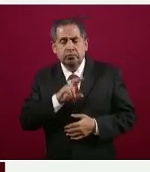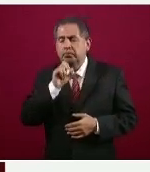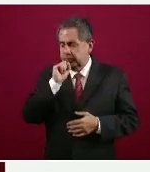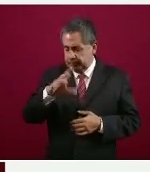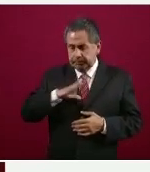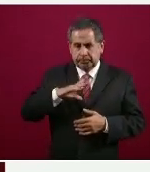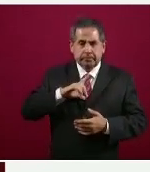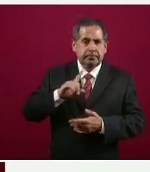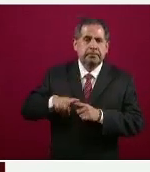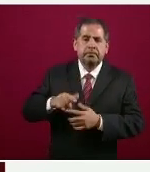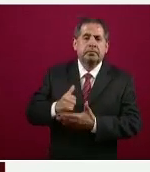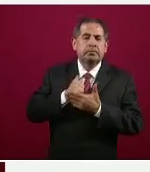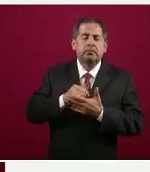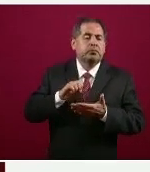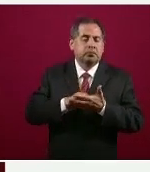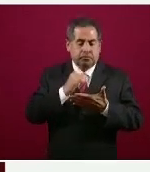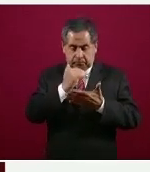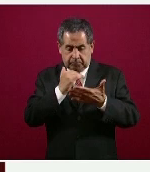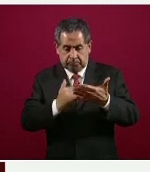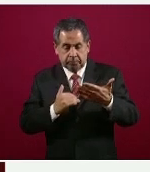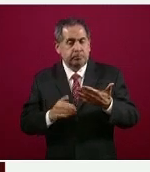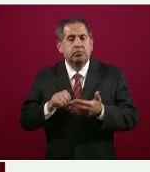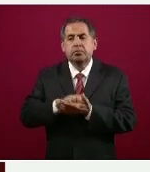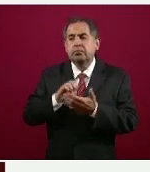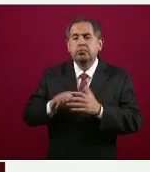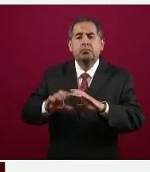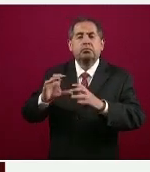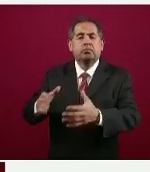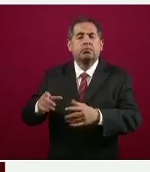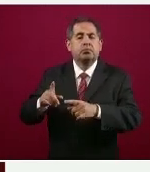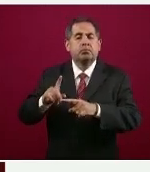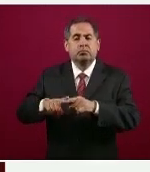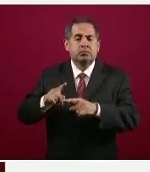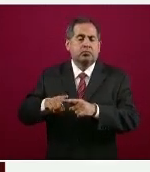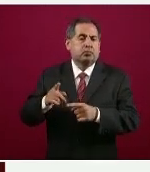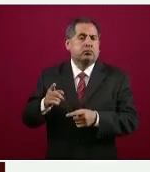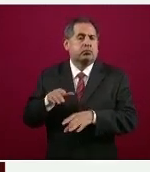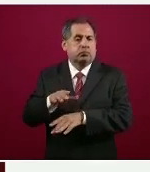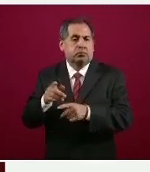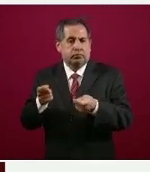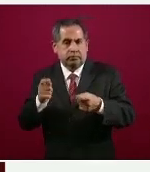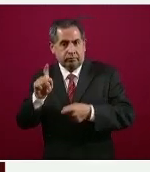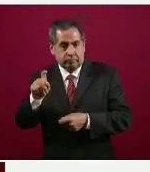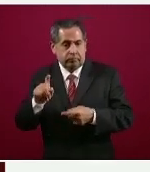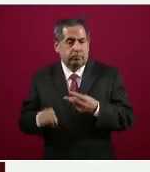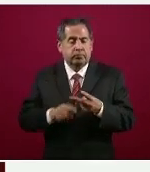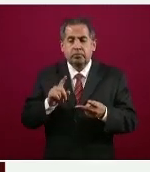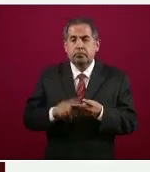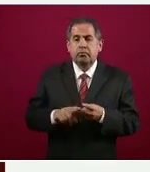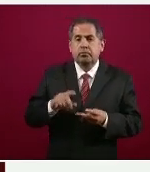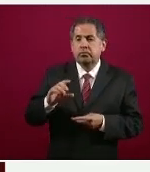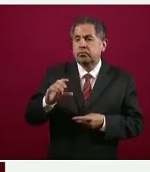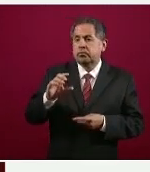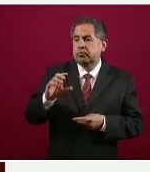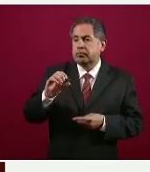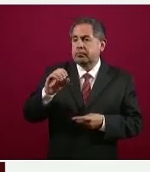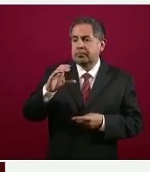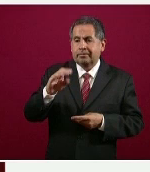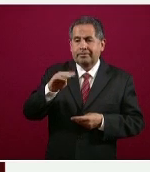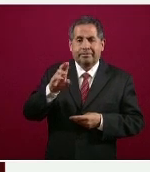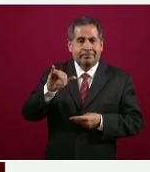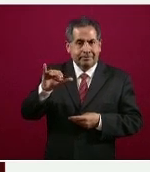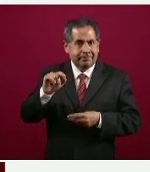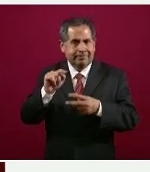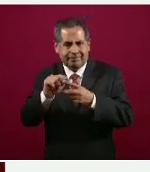tipo de organizaciones, por ejemplo, los organismos operadores de agua, la Cámara Mexicana de la Industria de la Construcción, donde tenemos